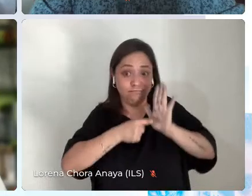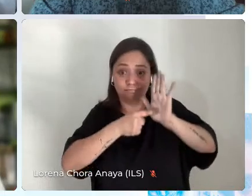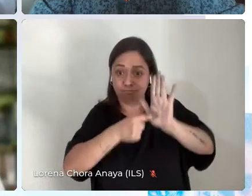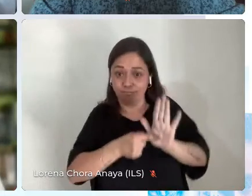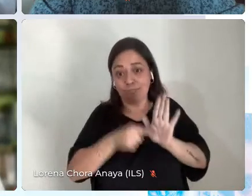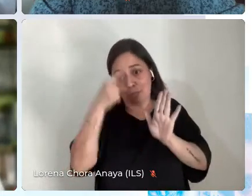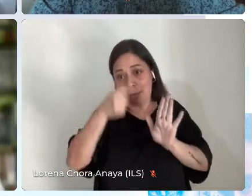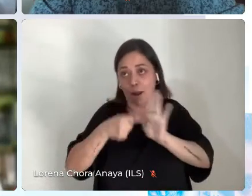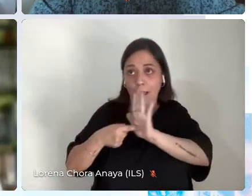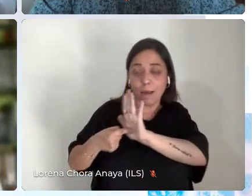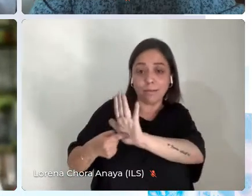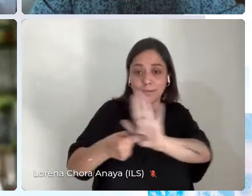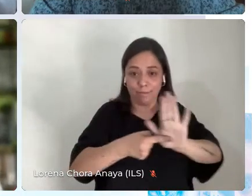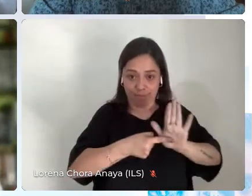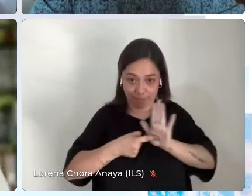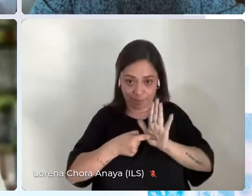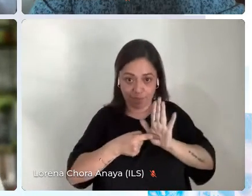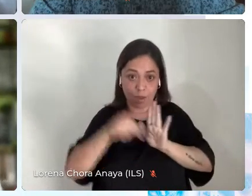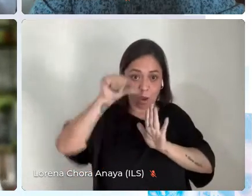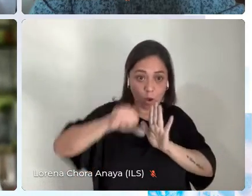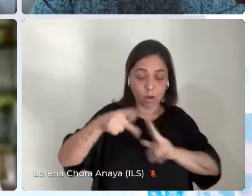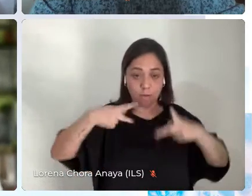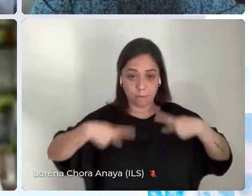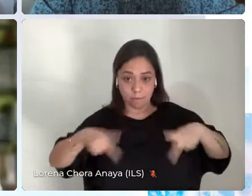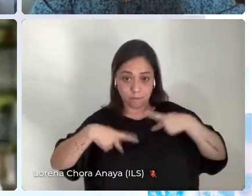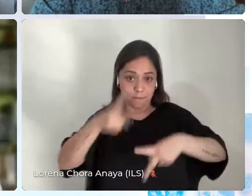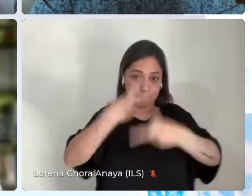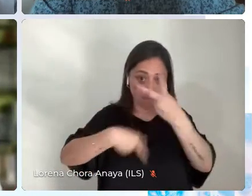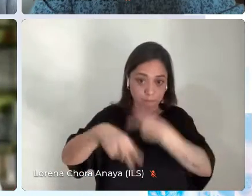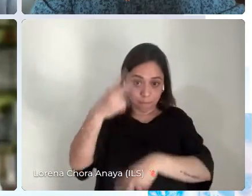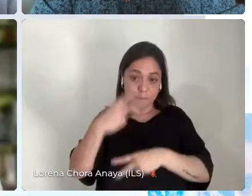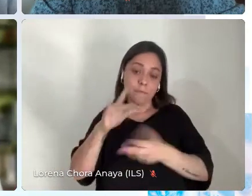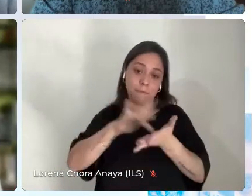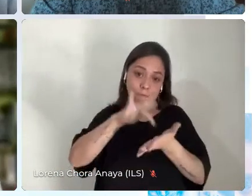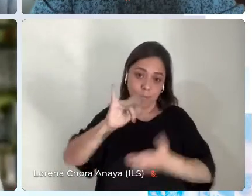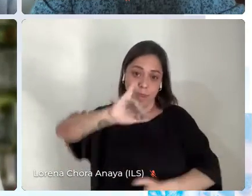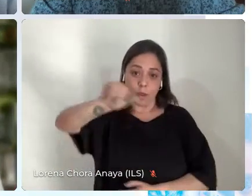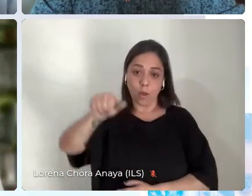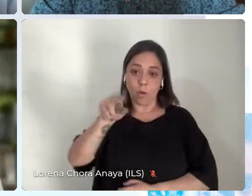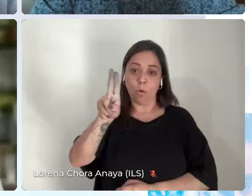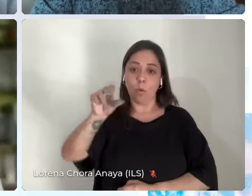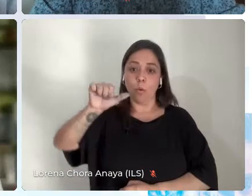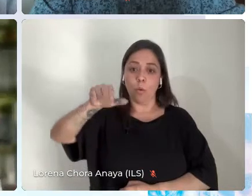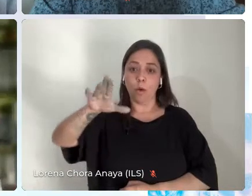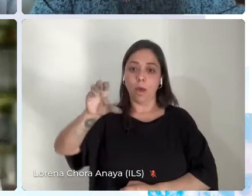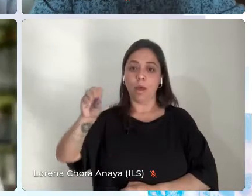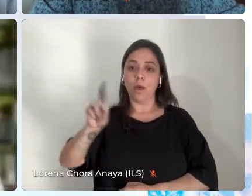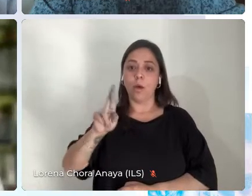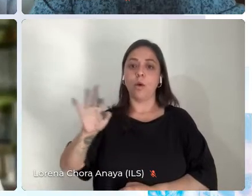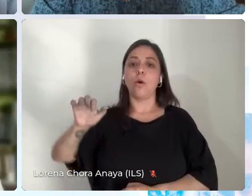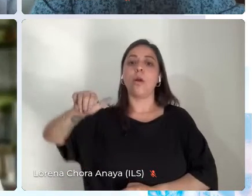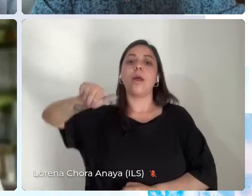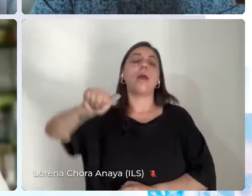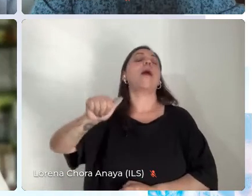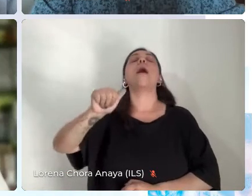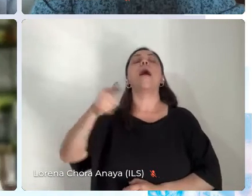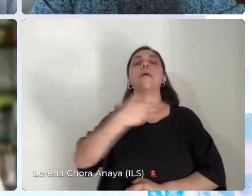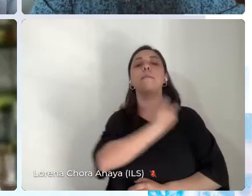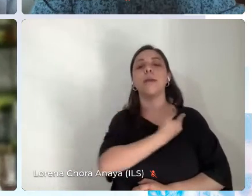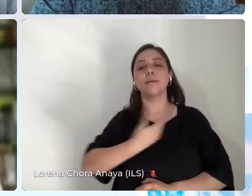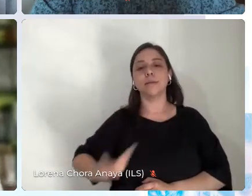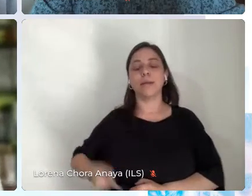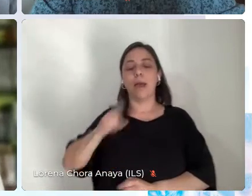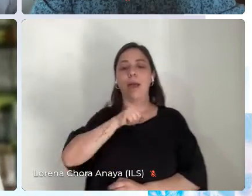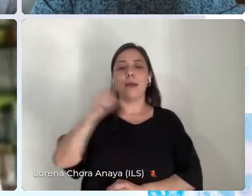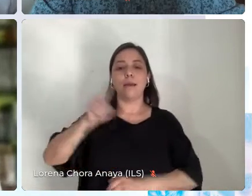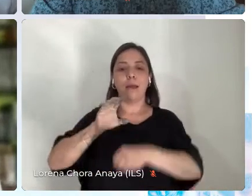de nuestros panelistas, el señor Juan Correa, presidente de la Junta Directiva de la Oficina de Resiliencia de Medellín, Colombia,